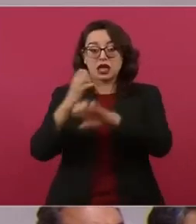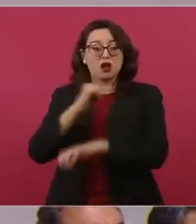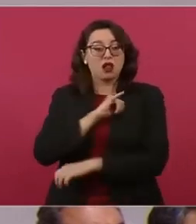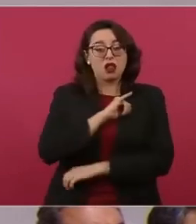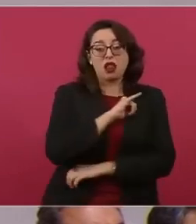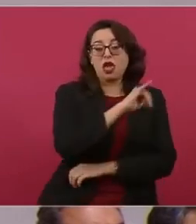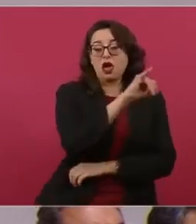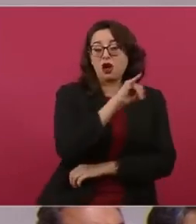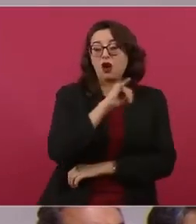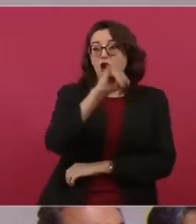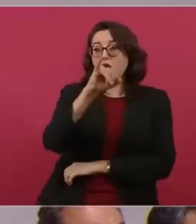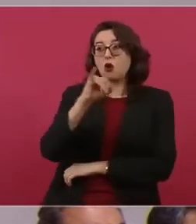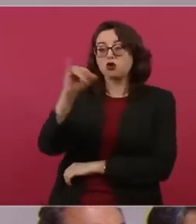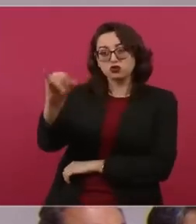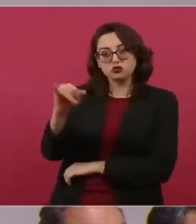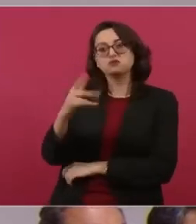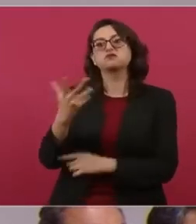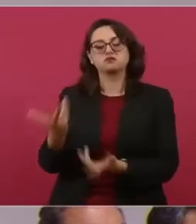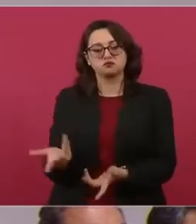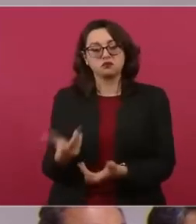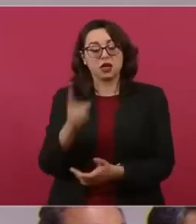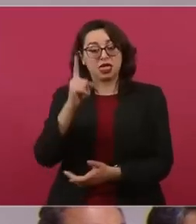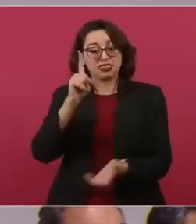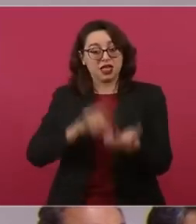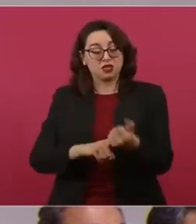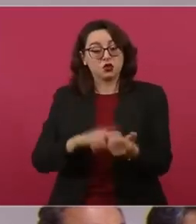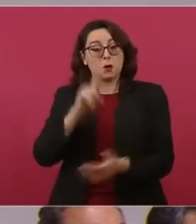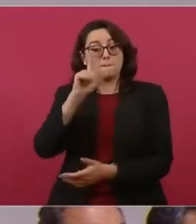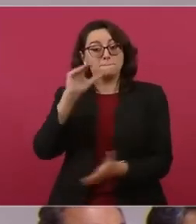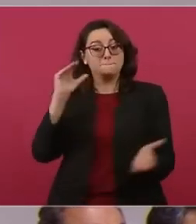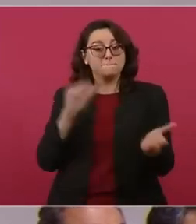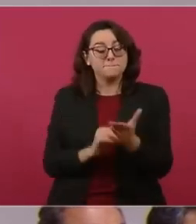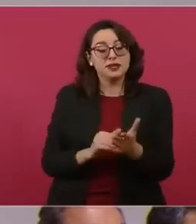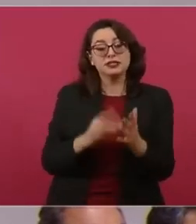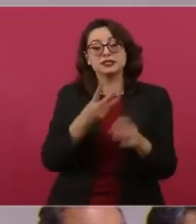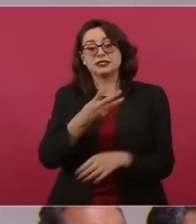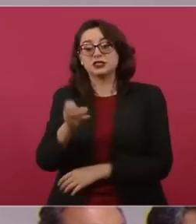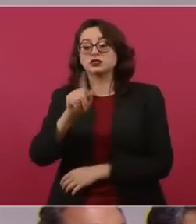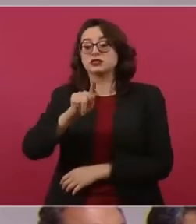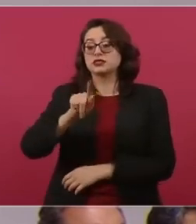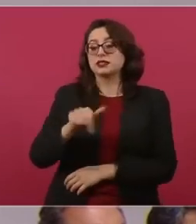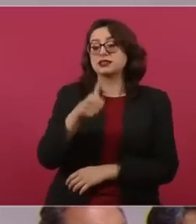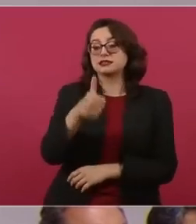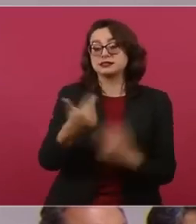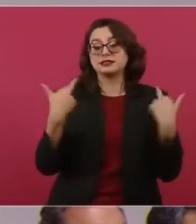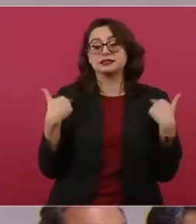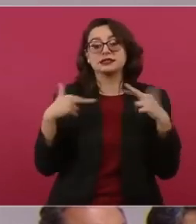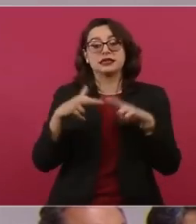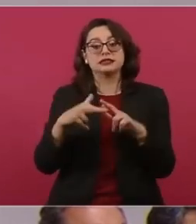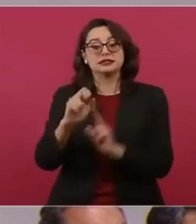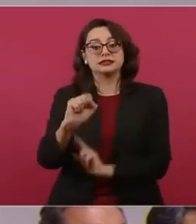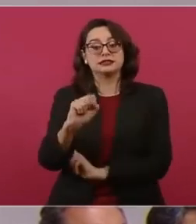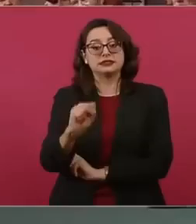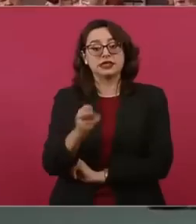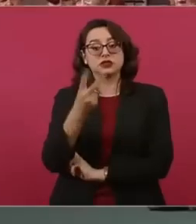con 1.376 maestros y maestras y